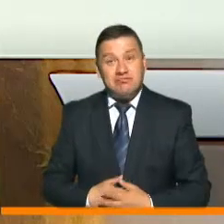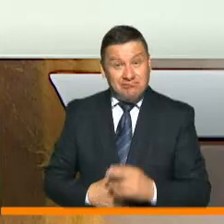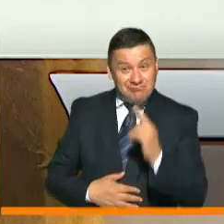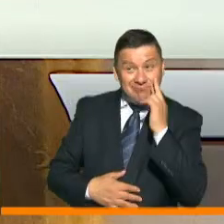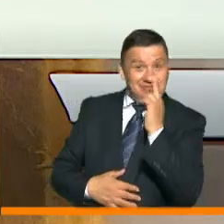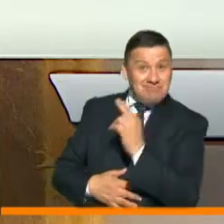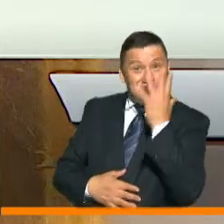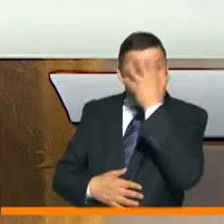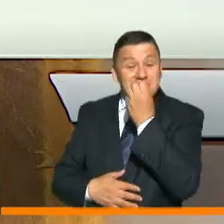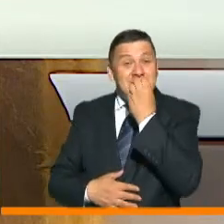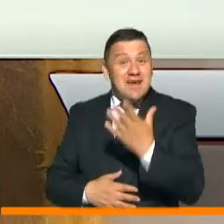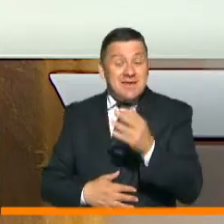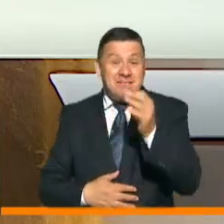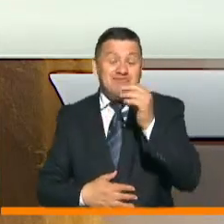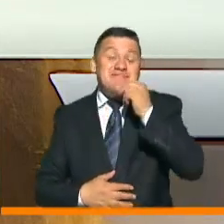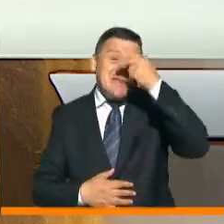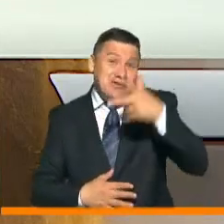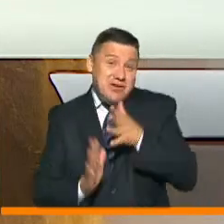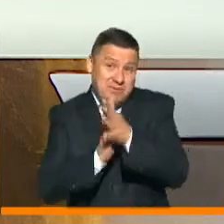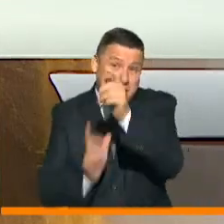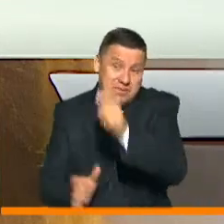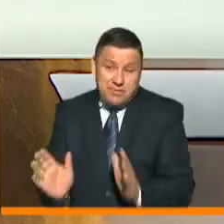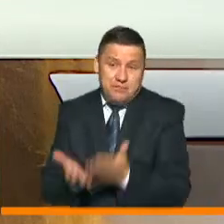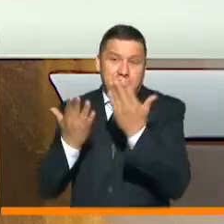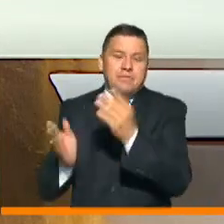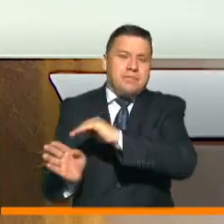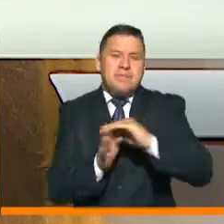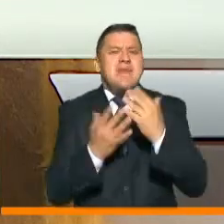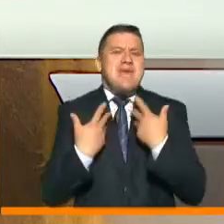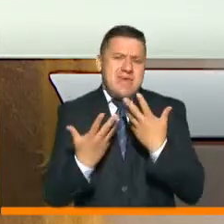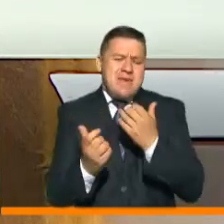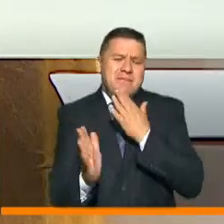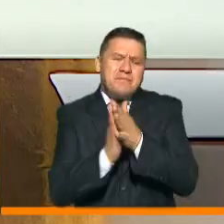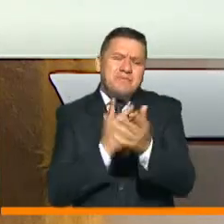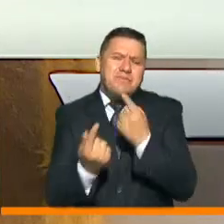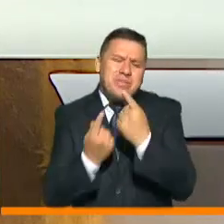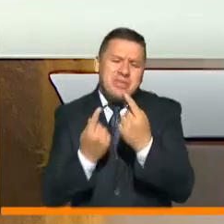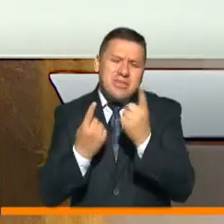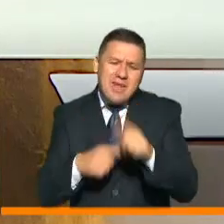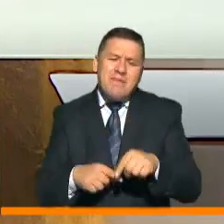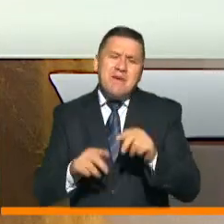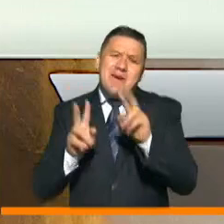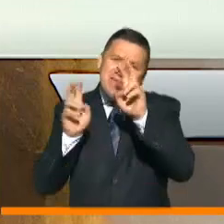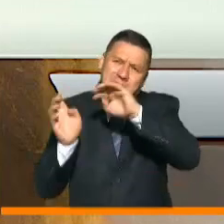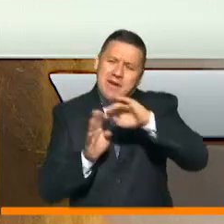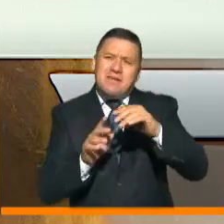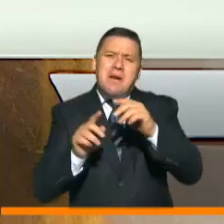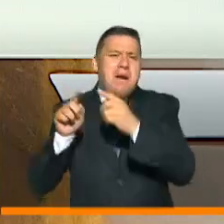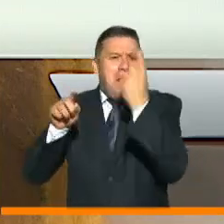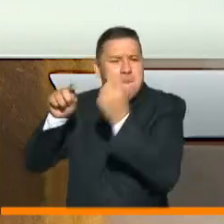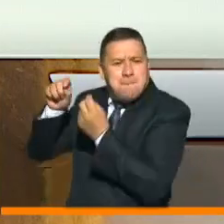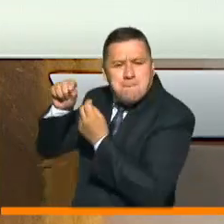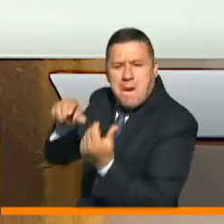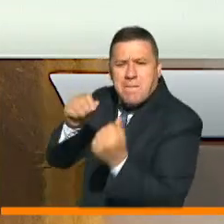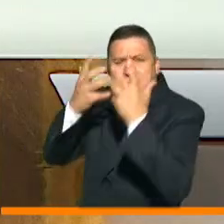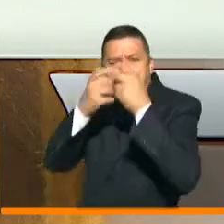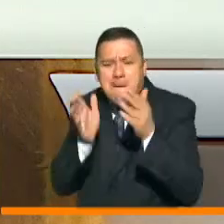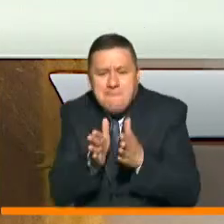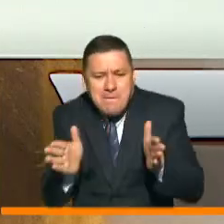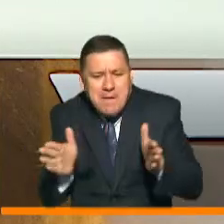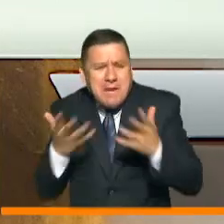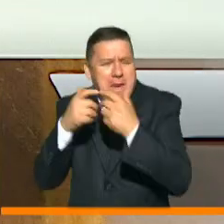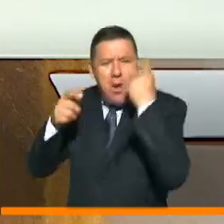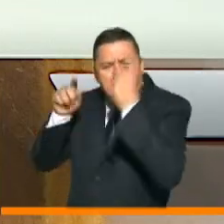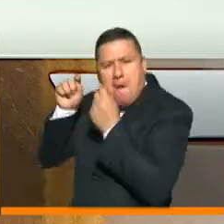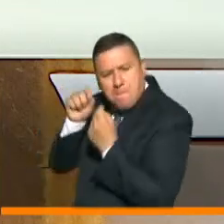Veíamos esa linda historia de recuperación y también hoy queremos hablar de cómo el PAEF ha llegado a la micro, pequeña, mediana